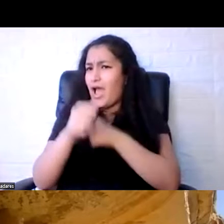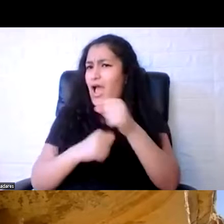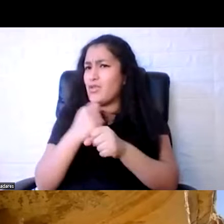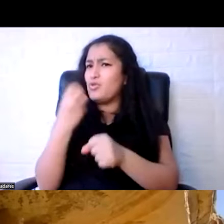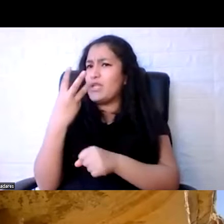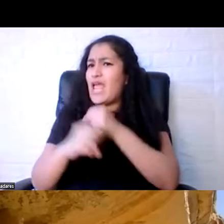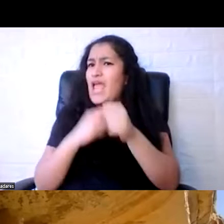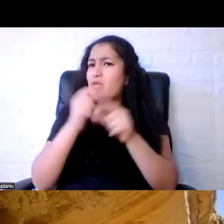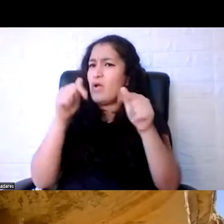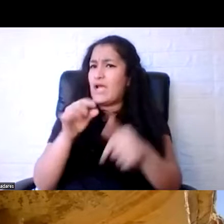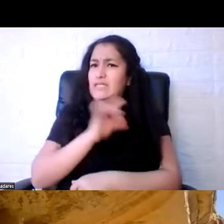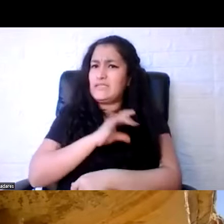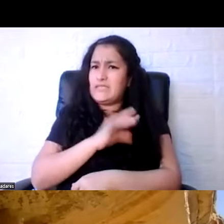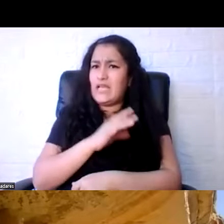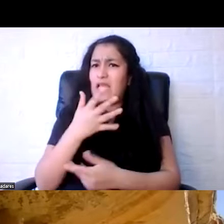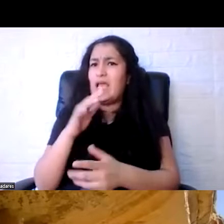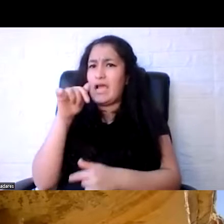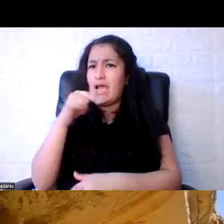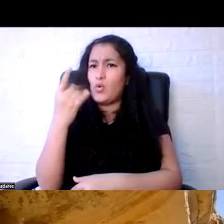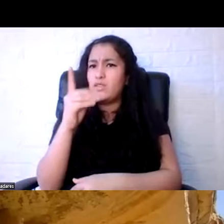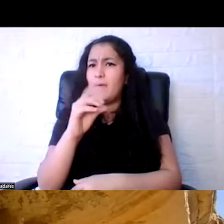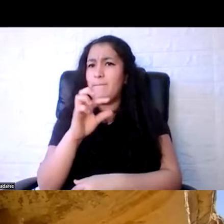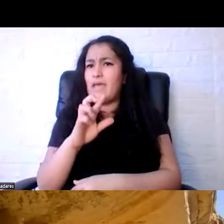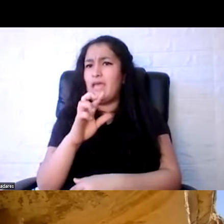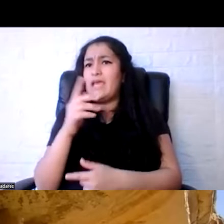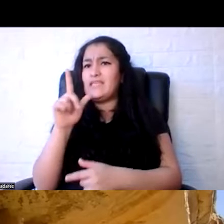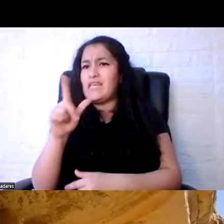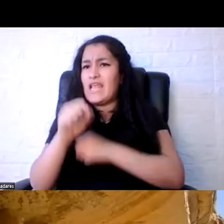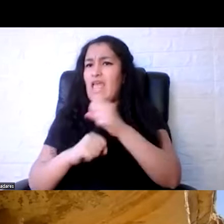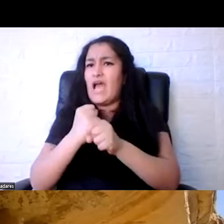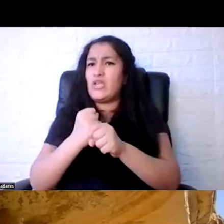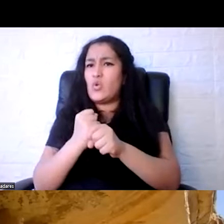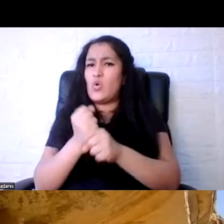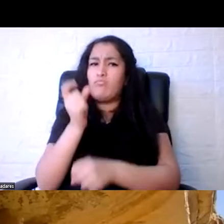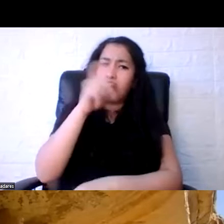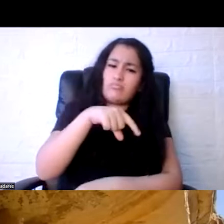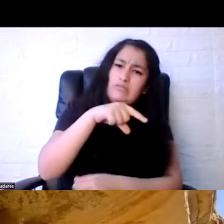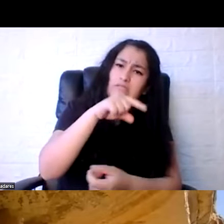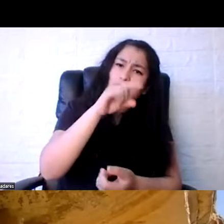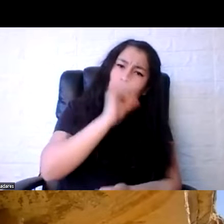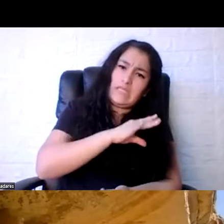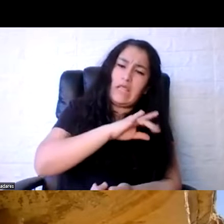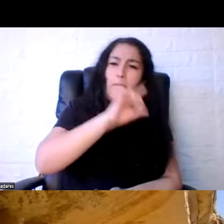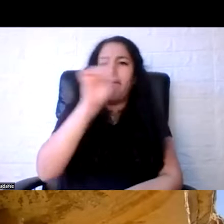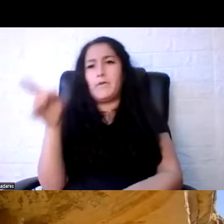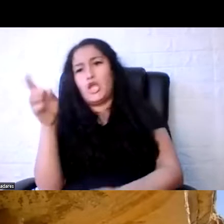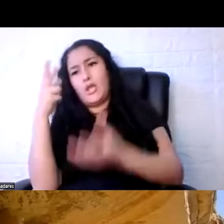en la UDT y como 7 años yendo y viniendo entre México y Chile. Les voy a hacer un extracto de